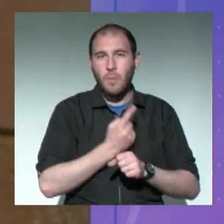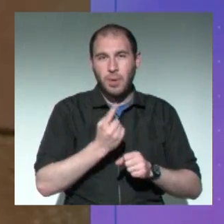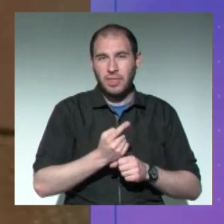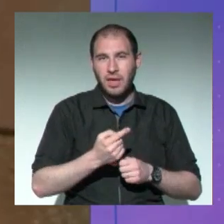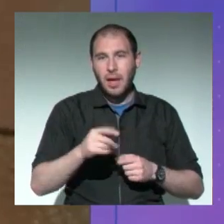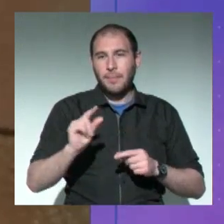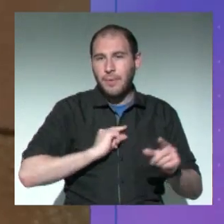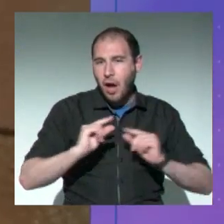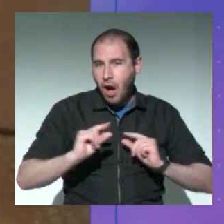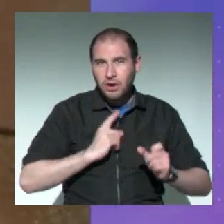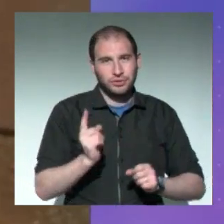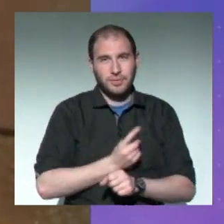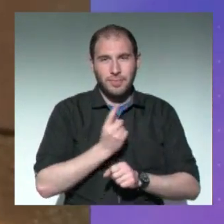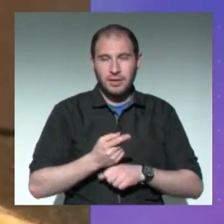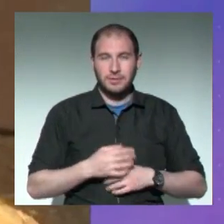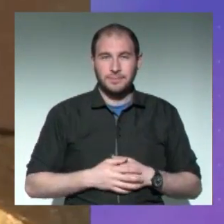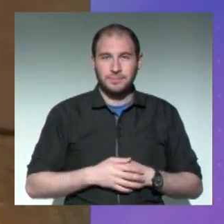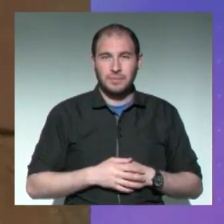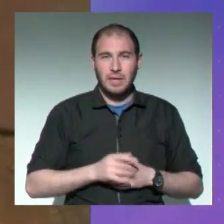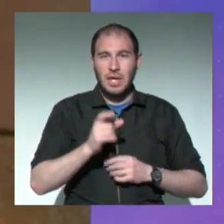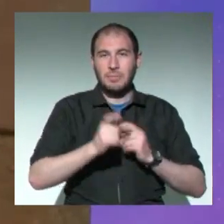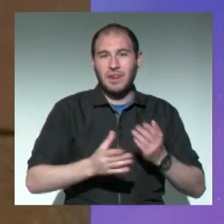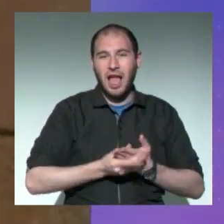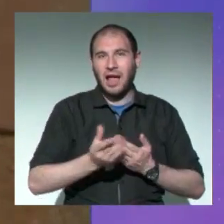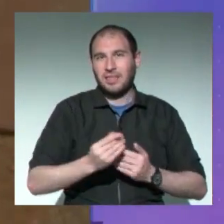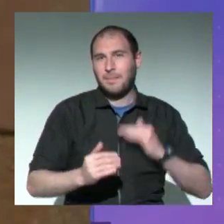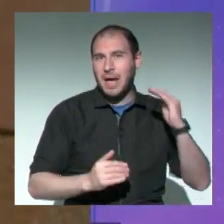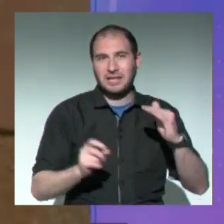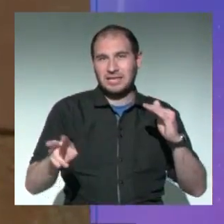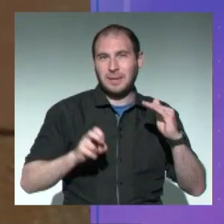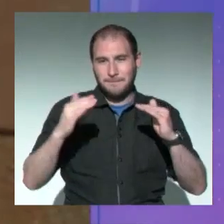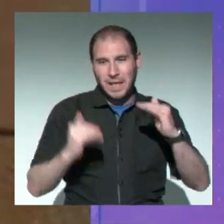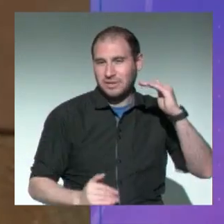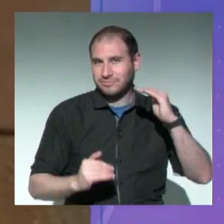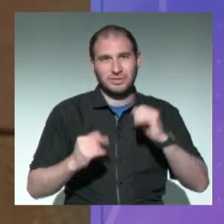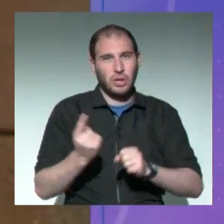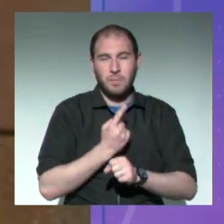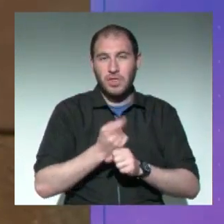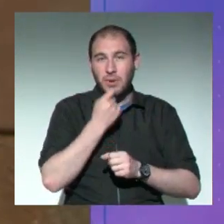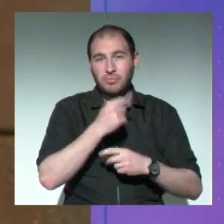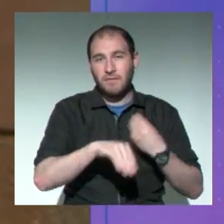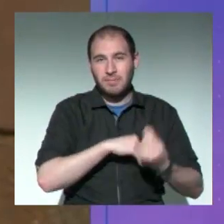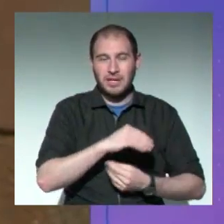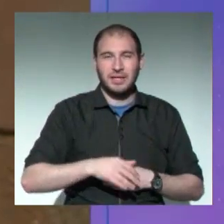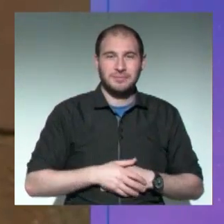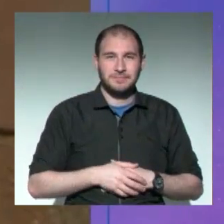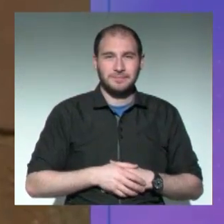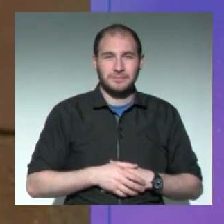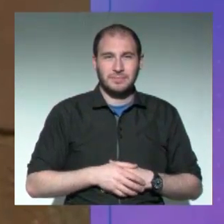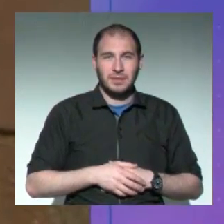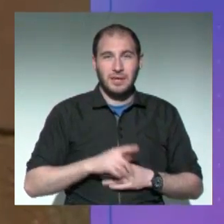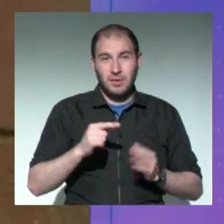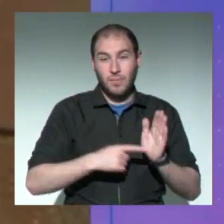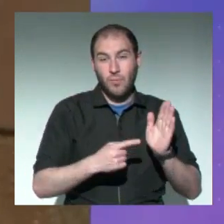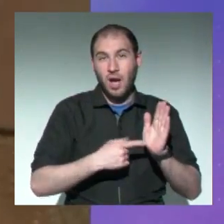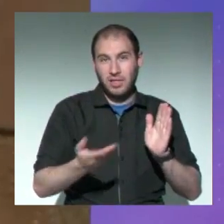viviendo de prestado, que nadie puede gastar más de lo que ingresa, como pasa en una familia. Esa